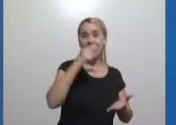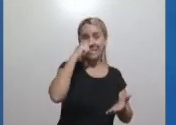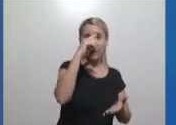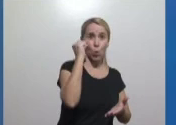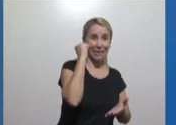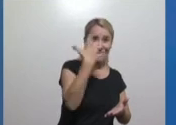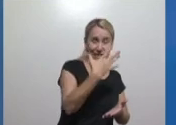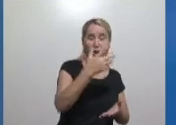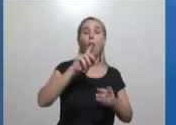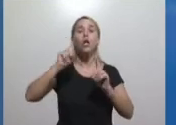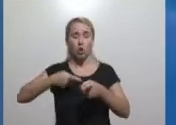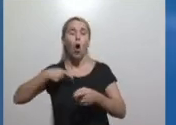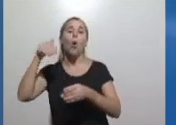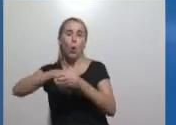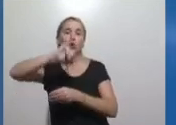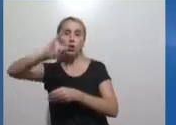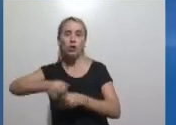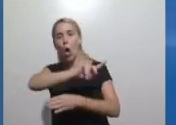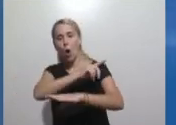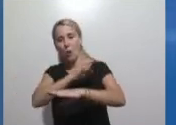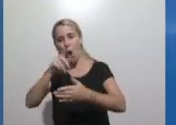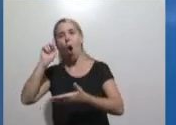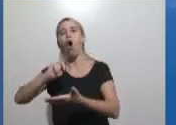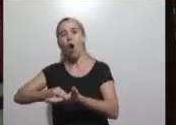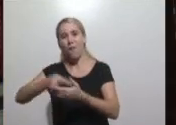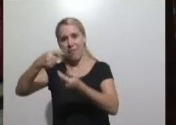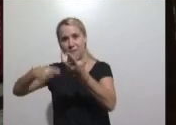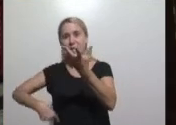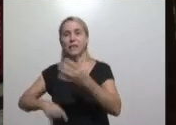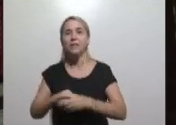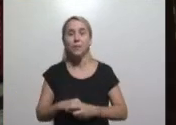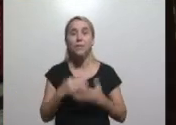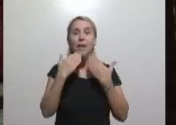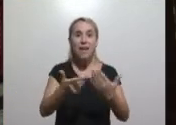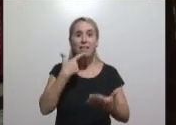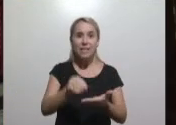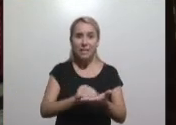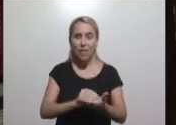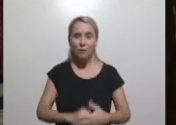resto de los órdenes del día. Nada más, señor presidente. Gracias, señor senador.